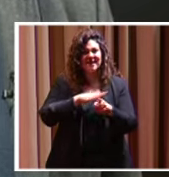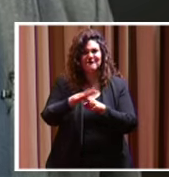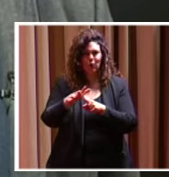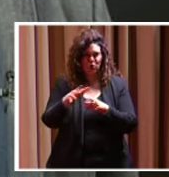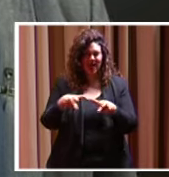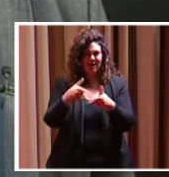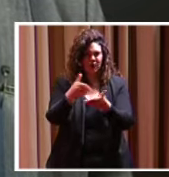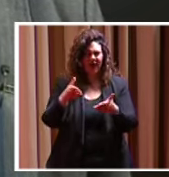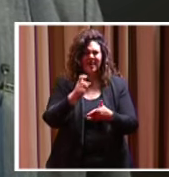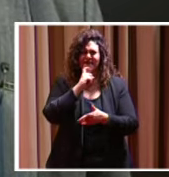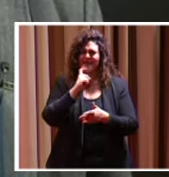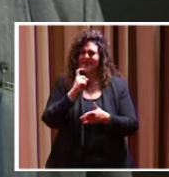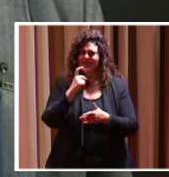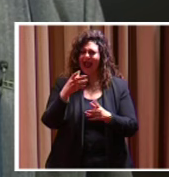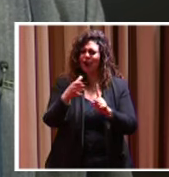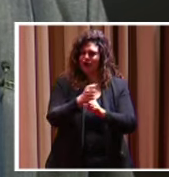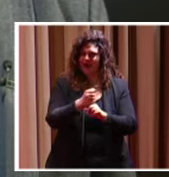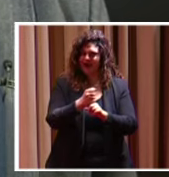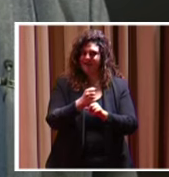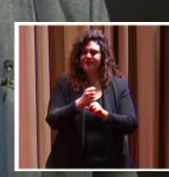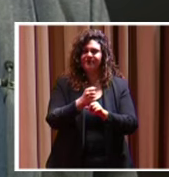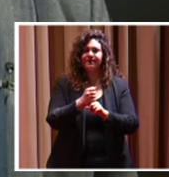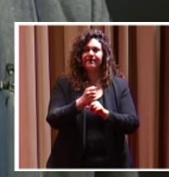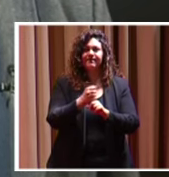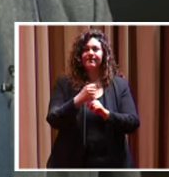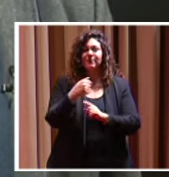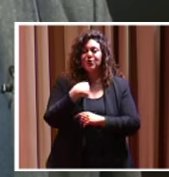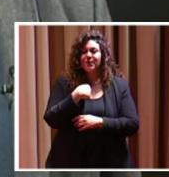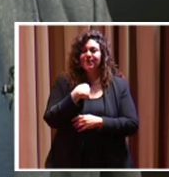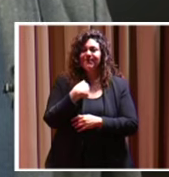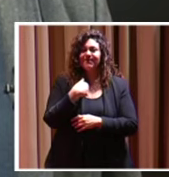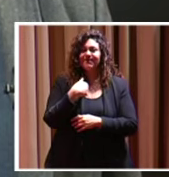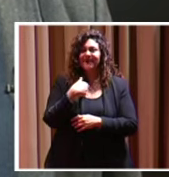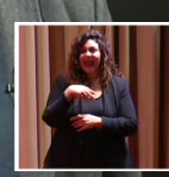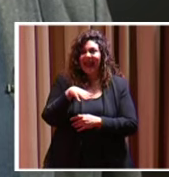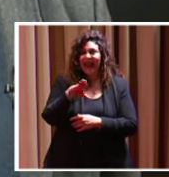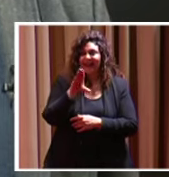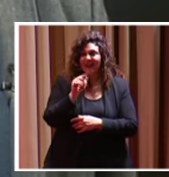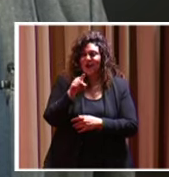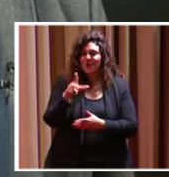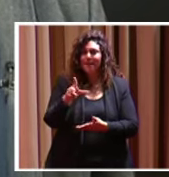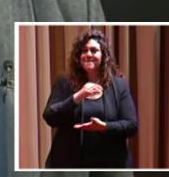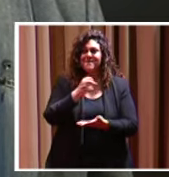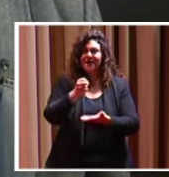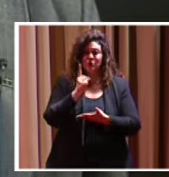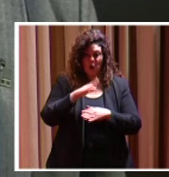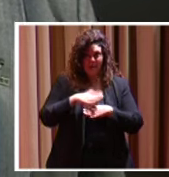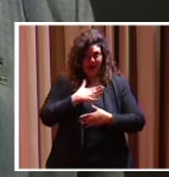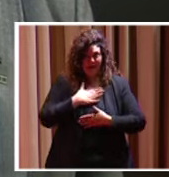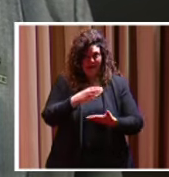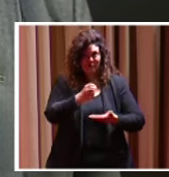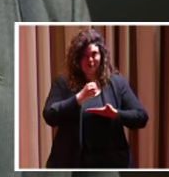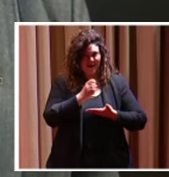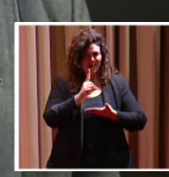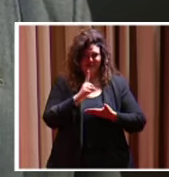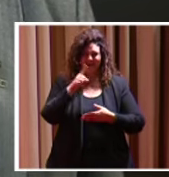mediático. Ni que decir tiene que entiendo que este premio no es solamente para mí, sino que es